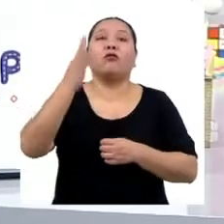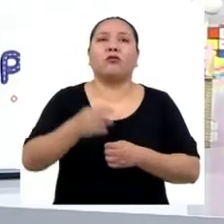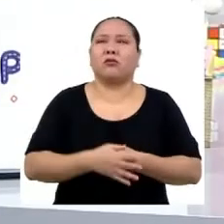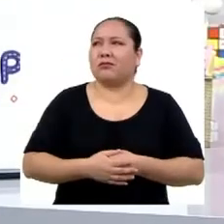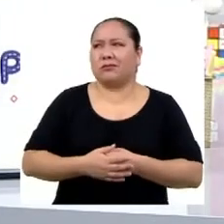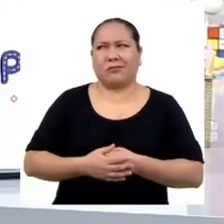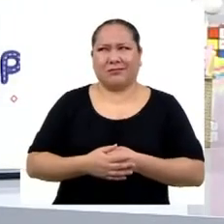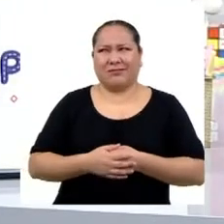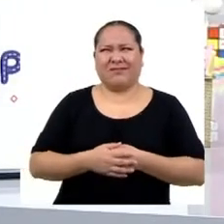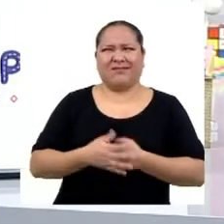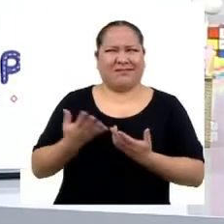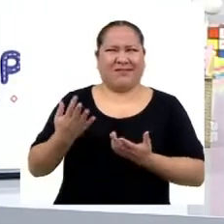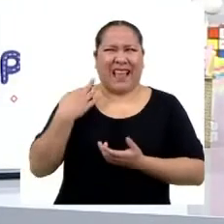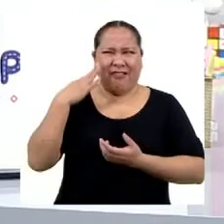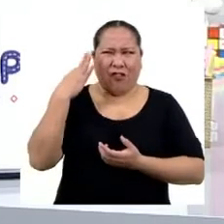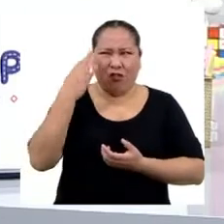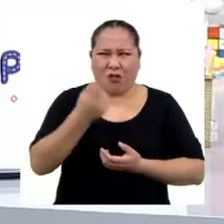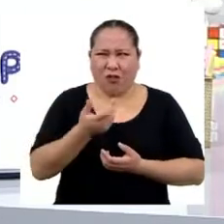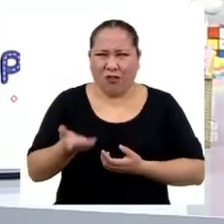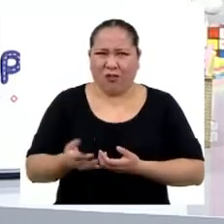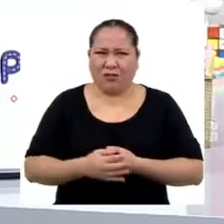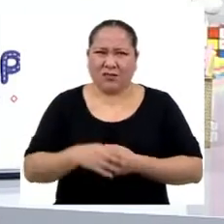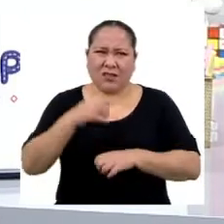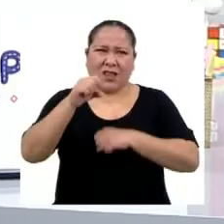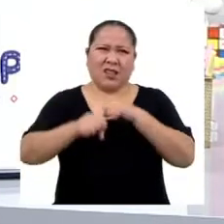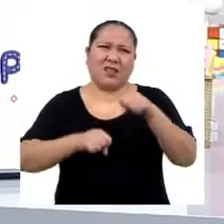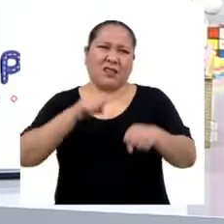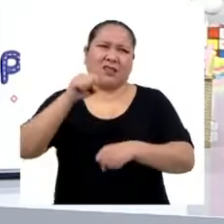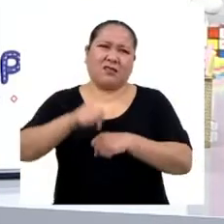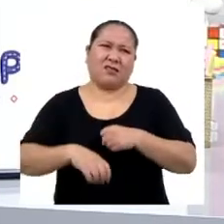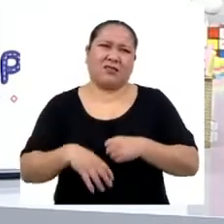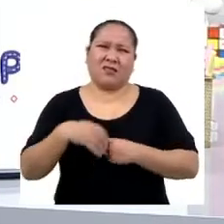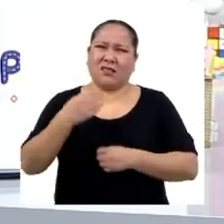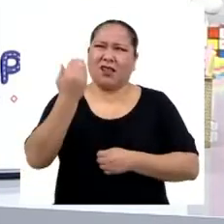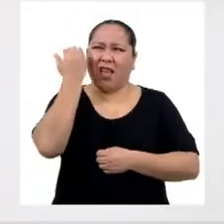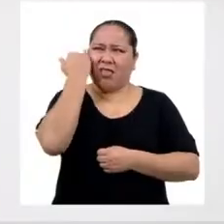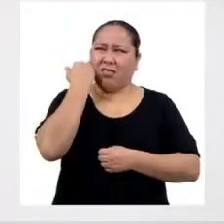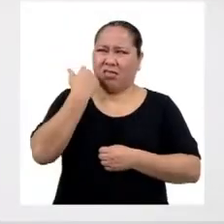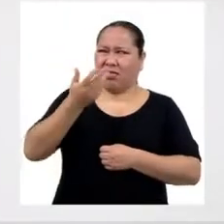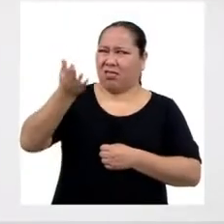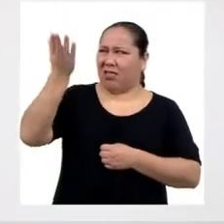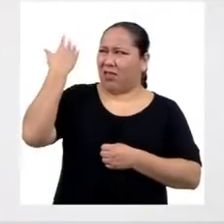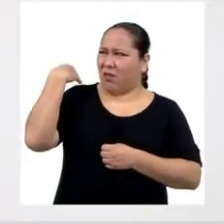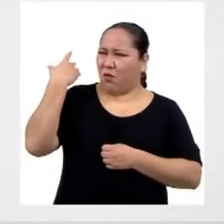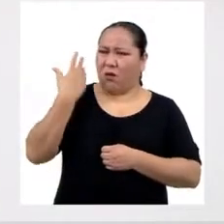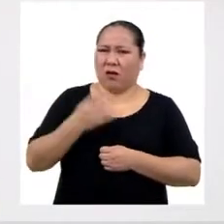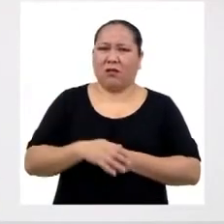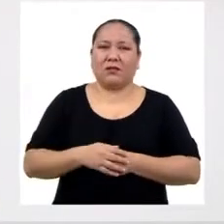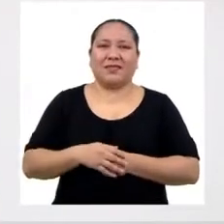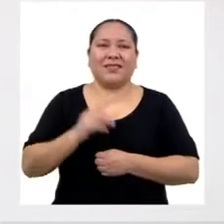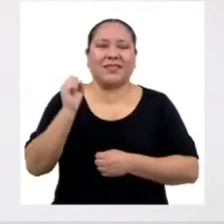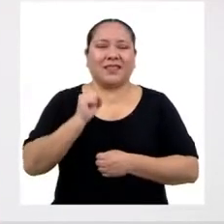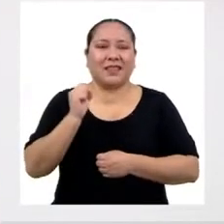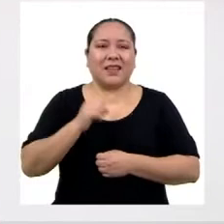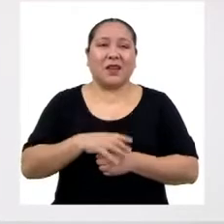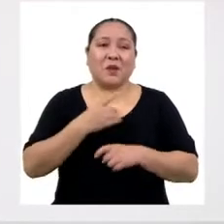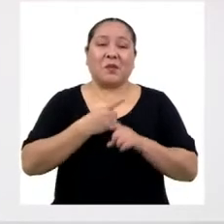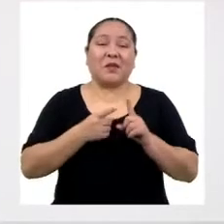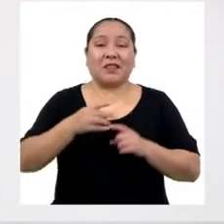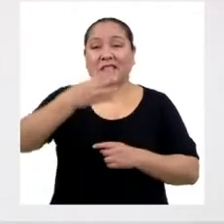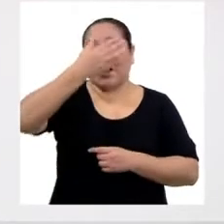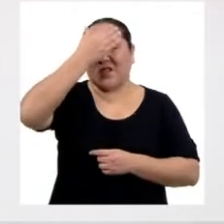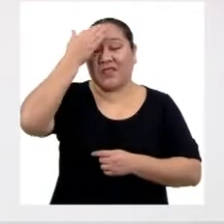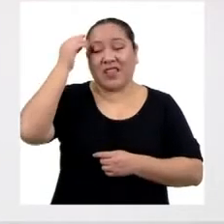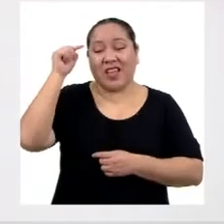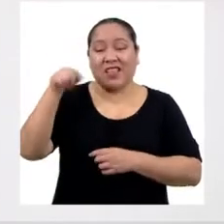se pase, profesora Gisela, si la bici es recontra antigua. Sí, pero nos hemos olvidado de